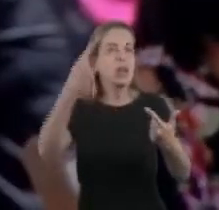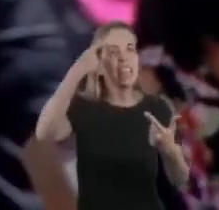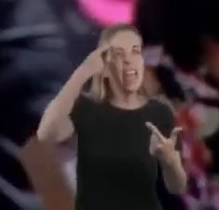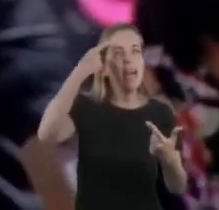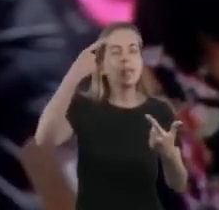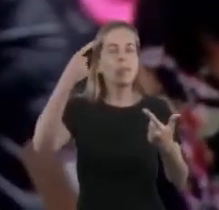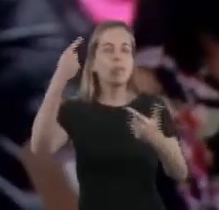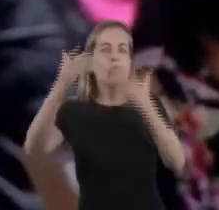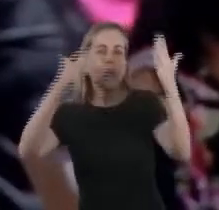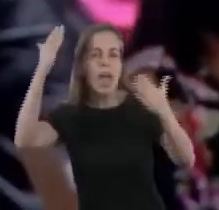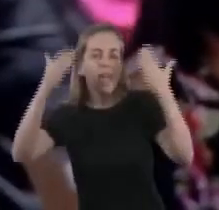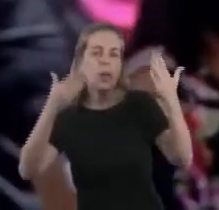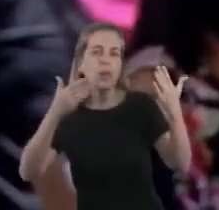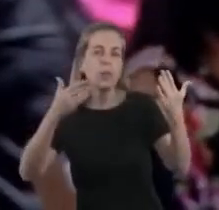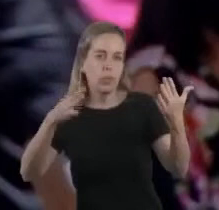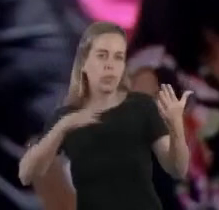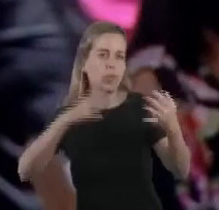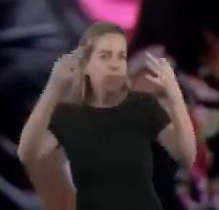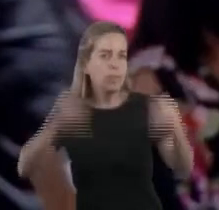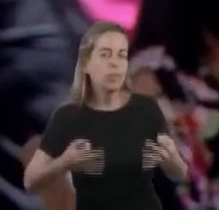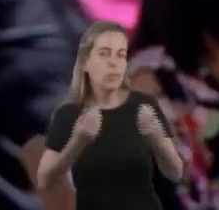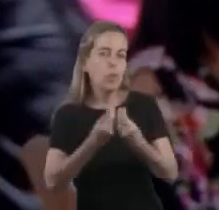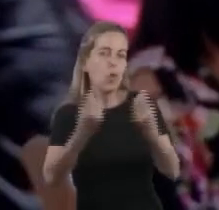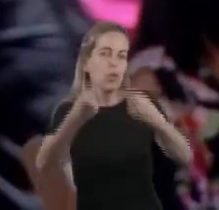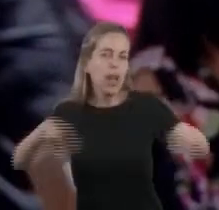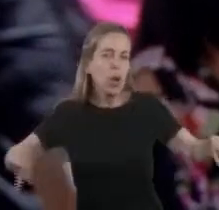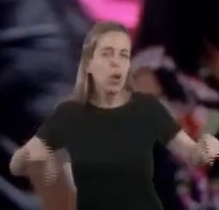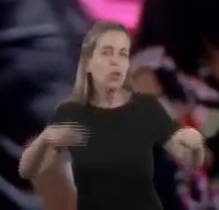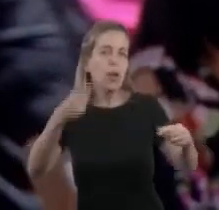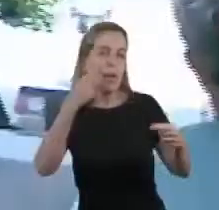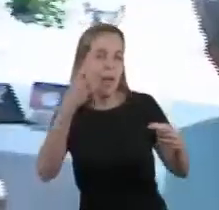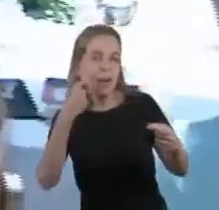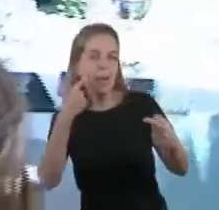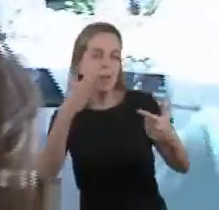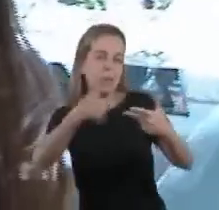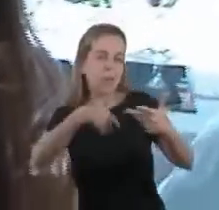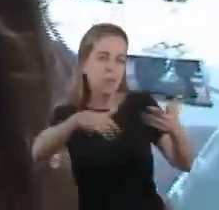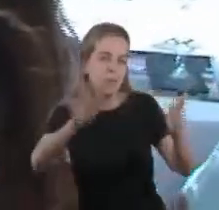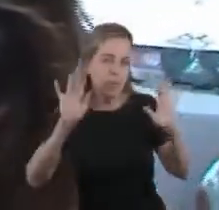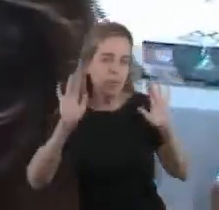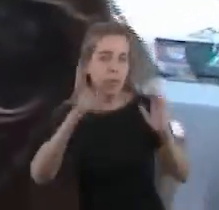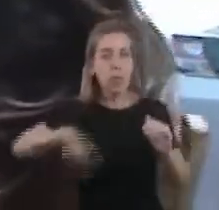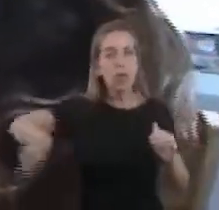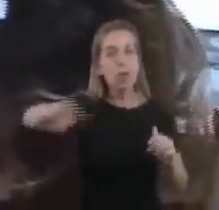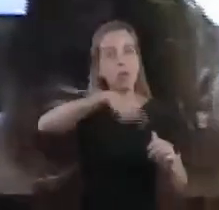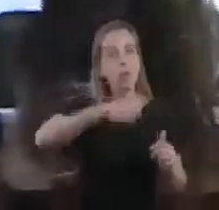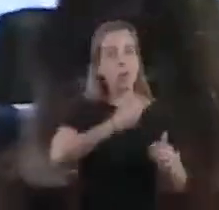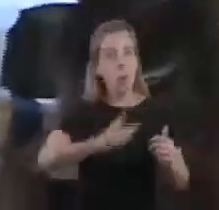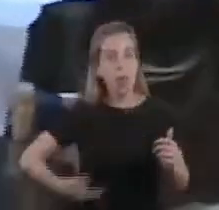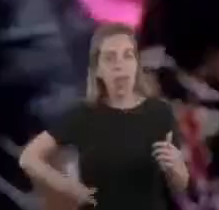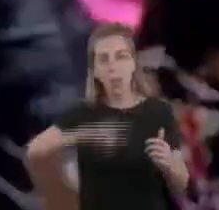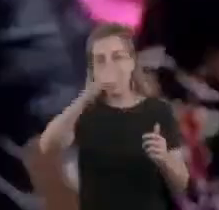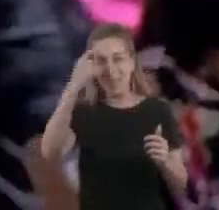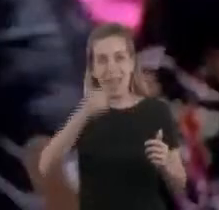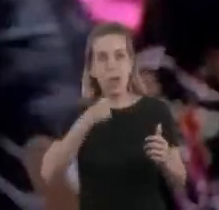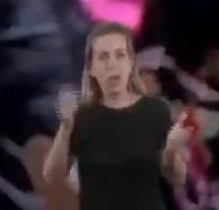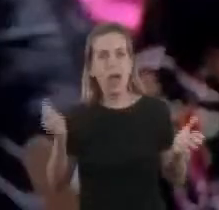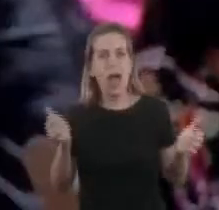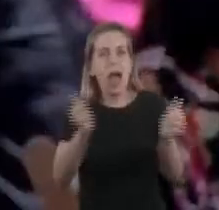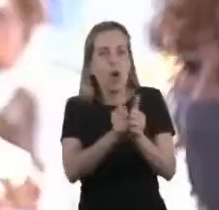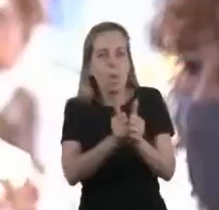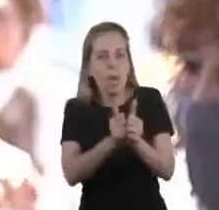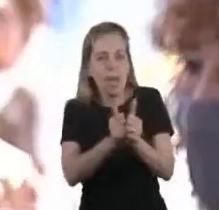una cantidad enorme de cosas para hacer, de cosas para vivir. Bueno, somos un Estado que los queremos acompañar, que las